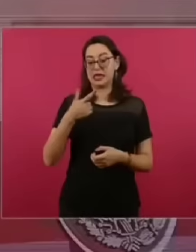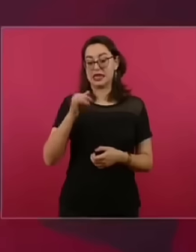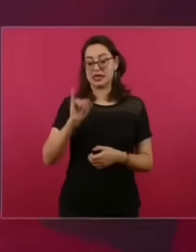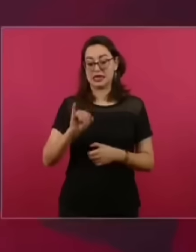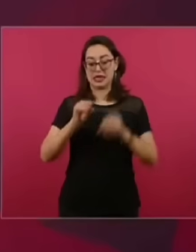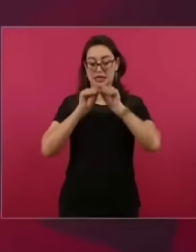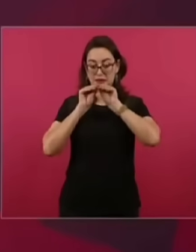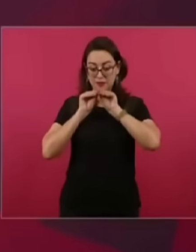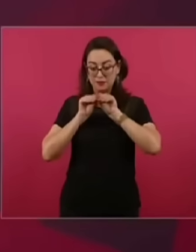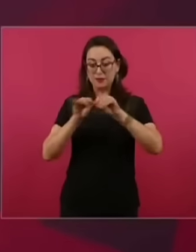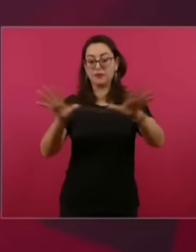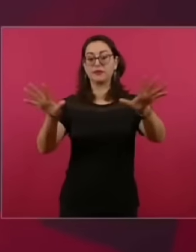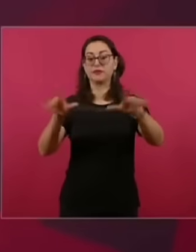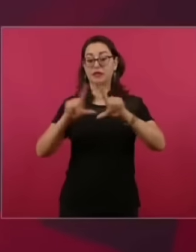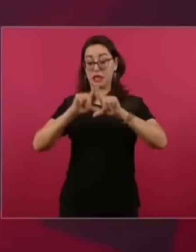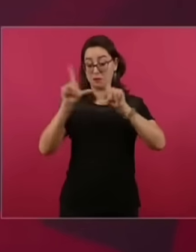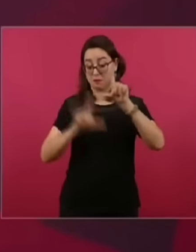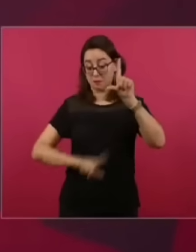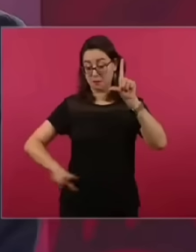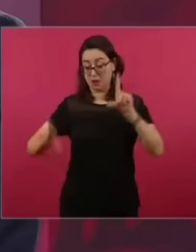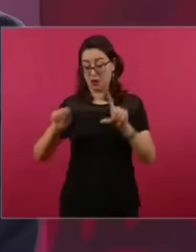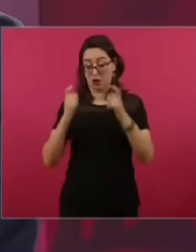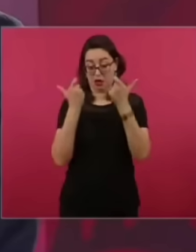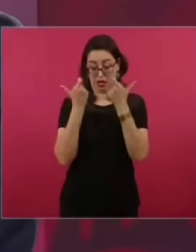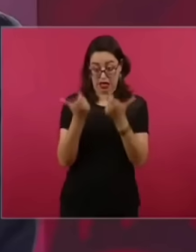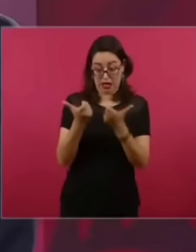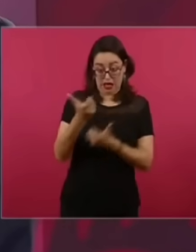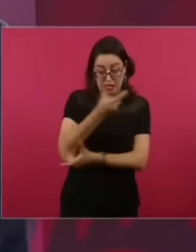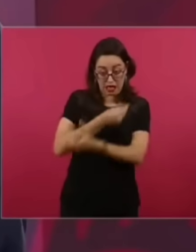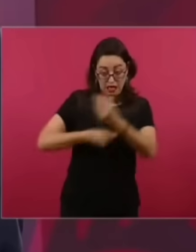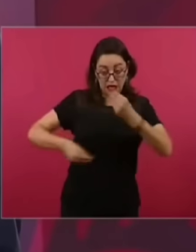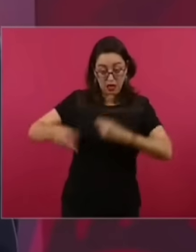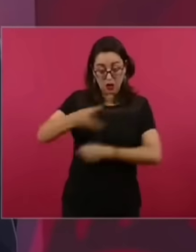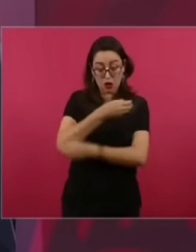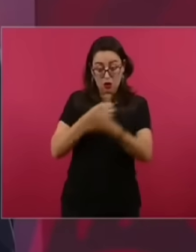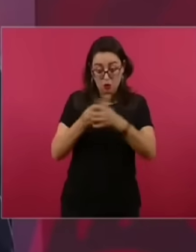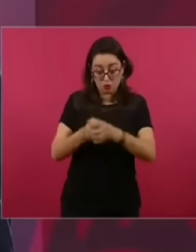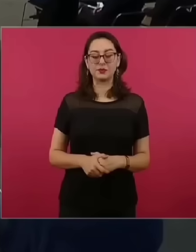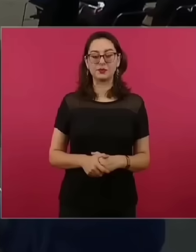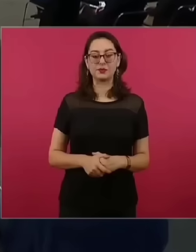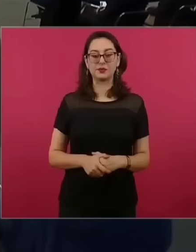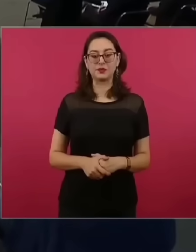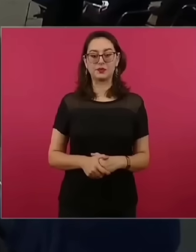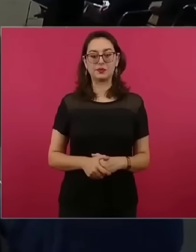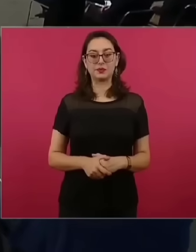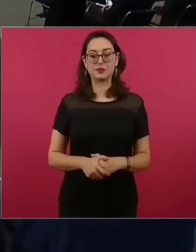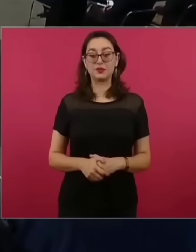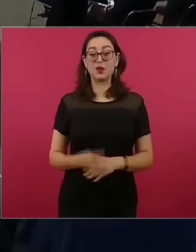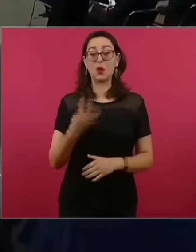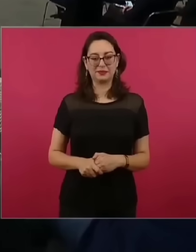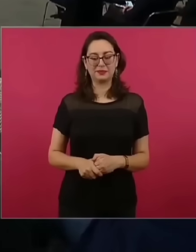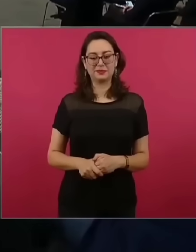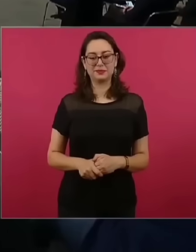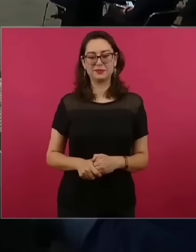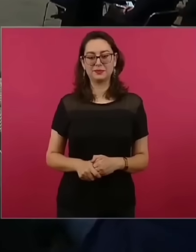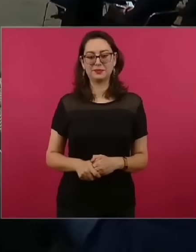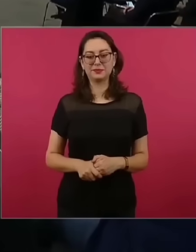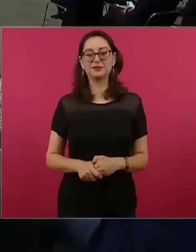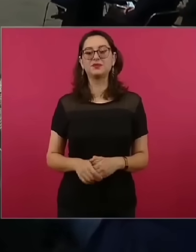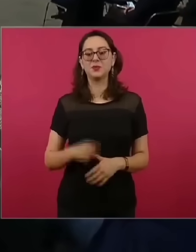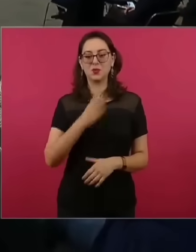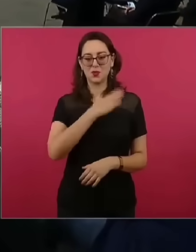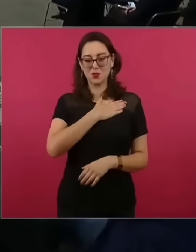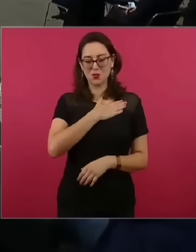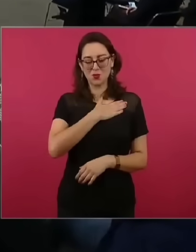el crecimiento económico de México, y aumentó 4%. Es